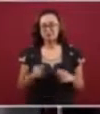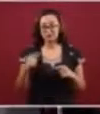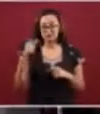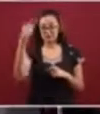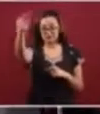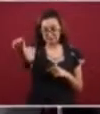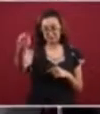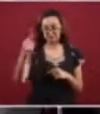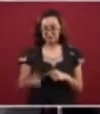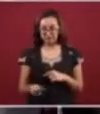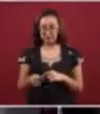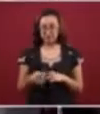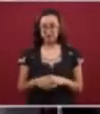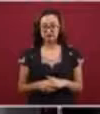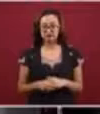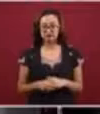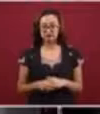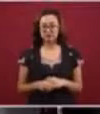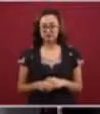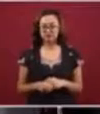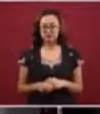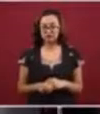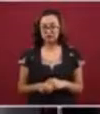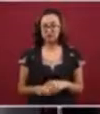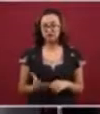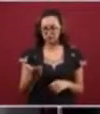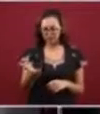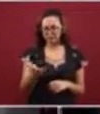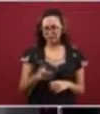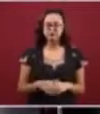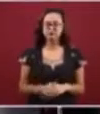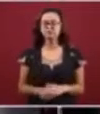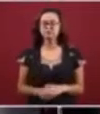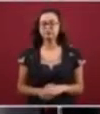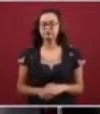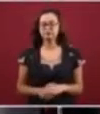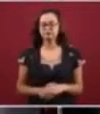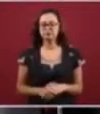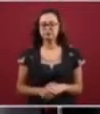y ahorita volvemos aquí? Ah, ¿ya se va? Ah, con mucho gusto.